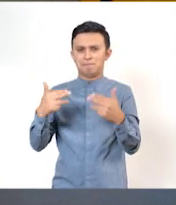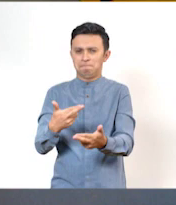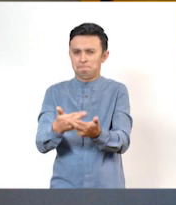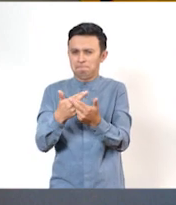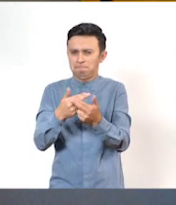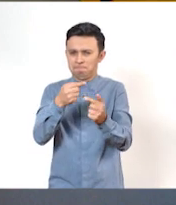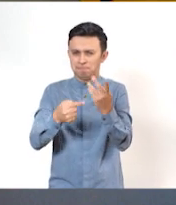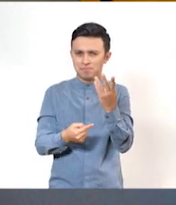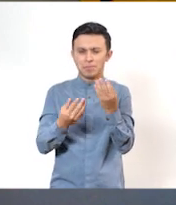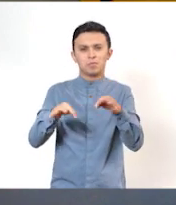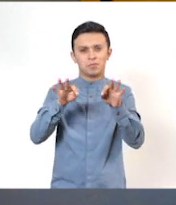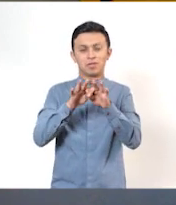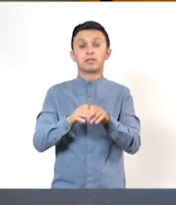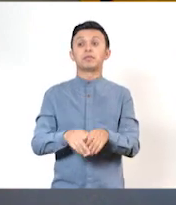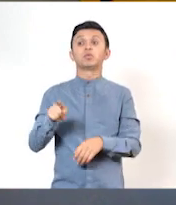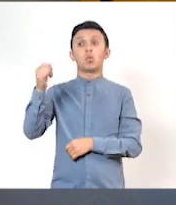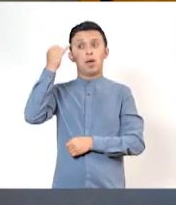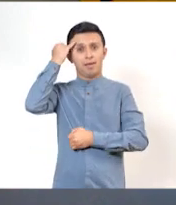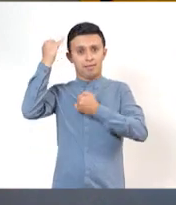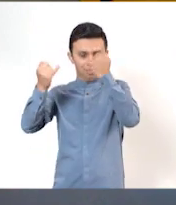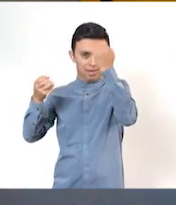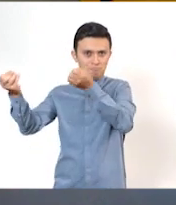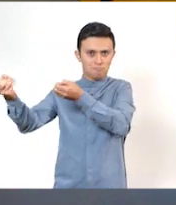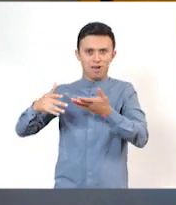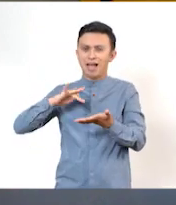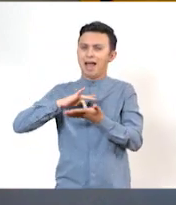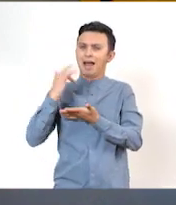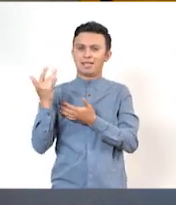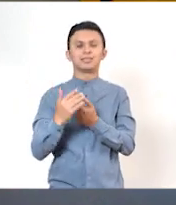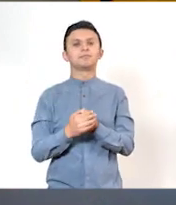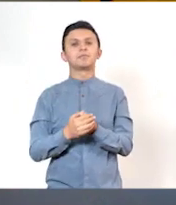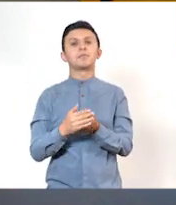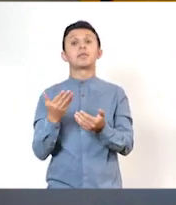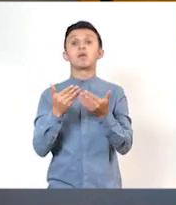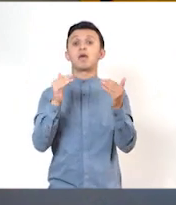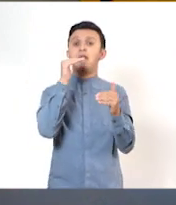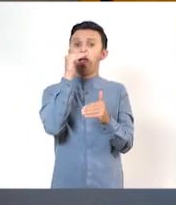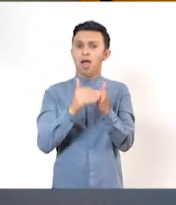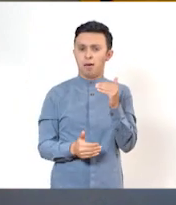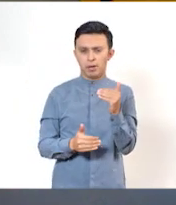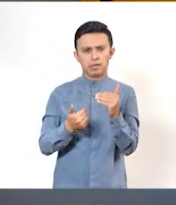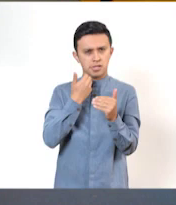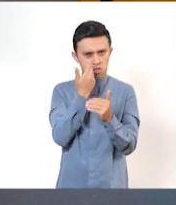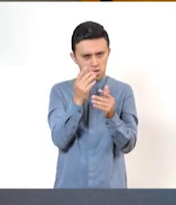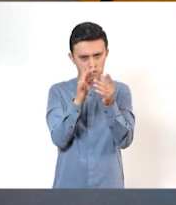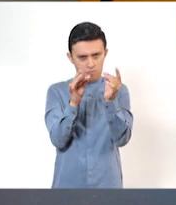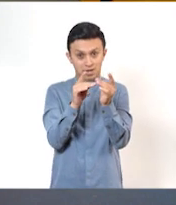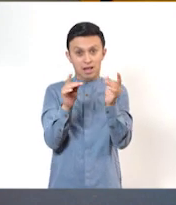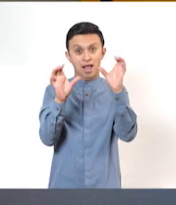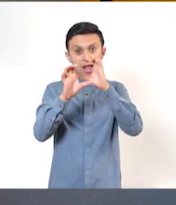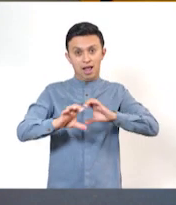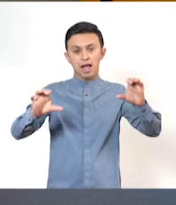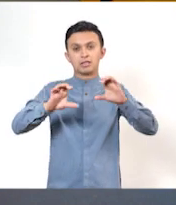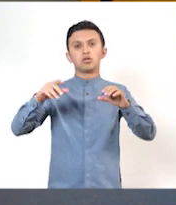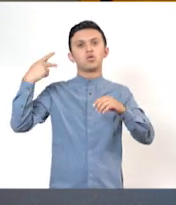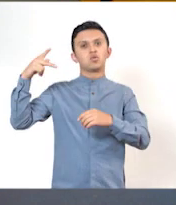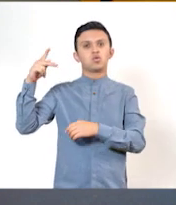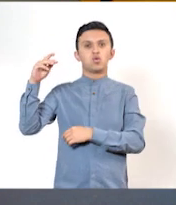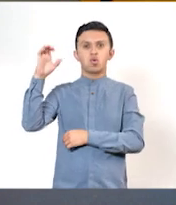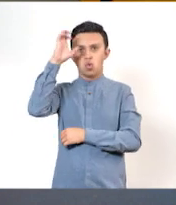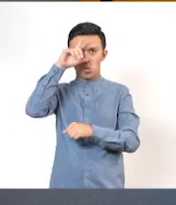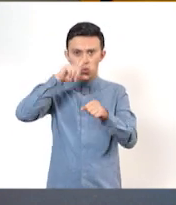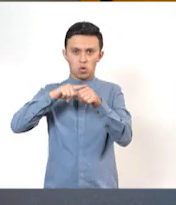participaciones. Así es, muchas gracias por compartirnos sus ideas. Y para ir cerrando este diálogo me gustaría compartirles una canción de la